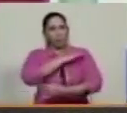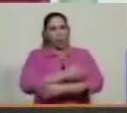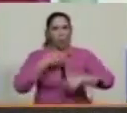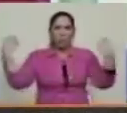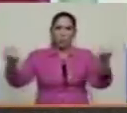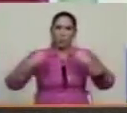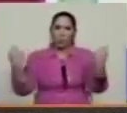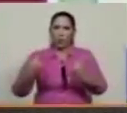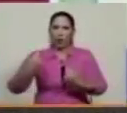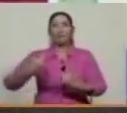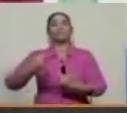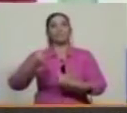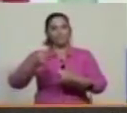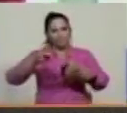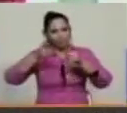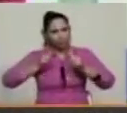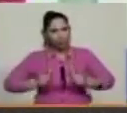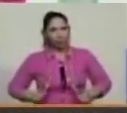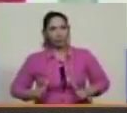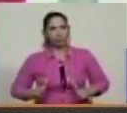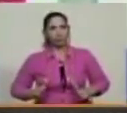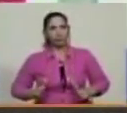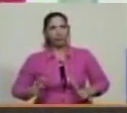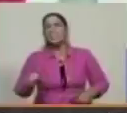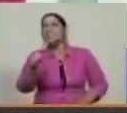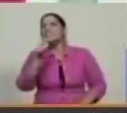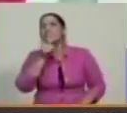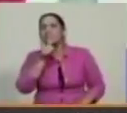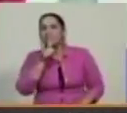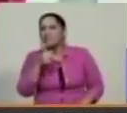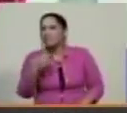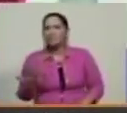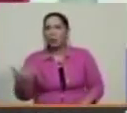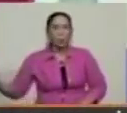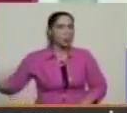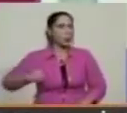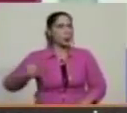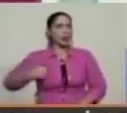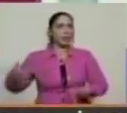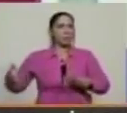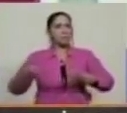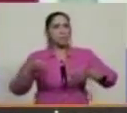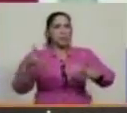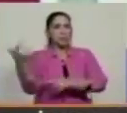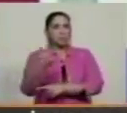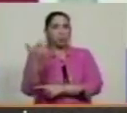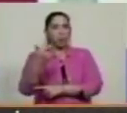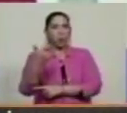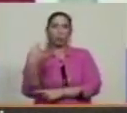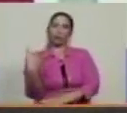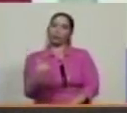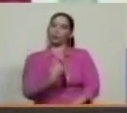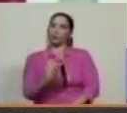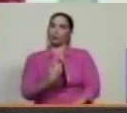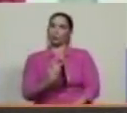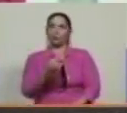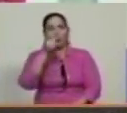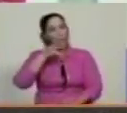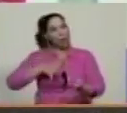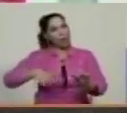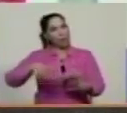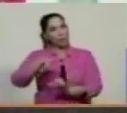popular que descansa por cualquier vía que usted lo busque, solo en el